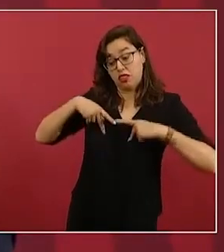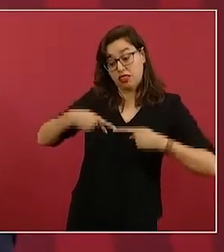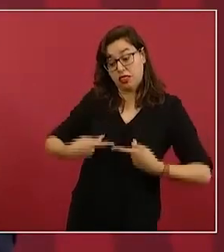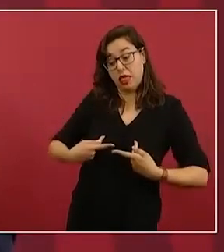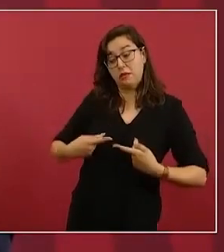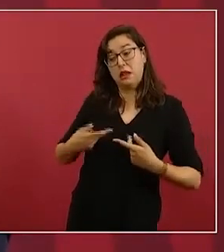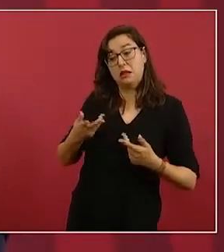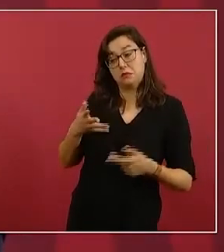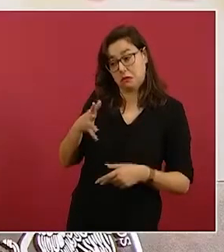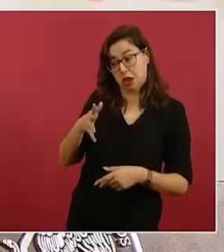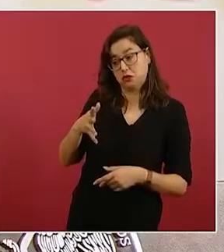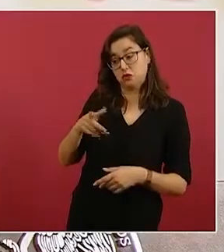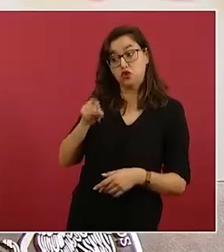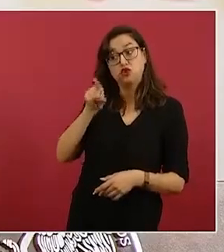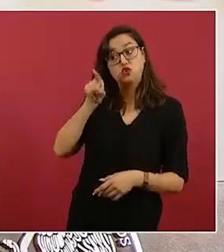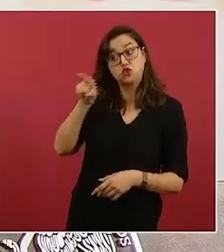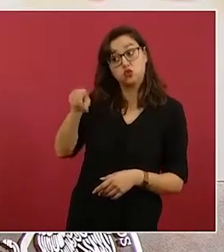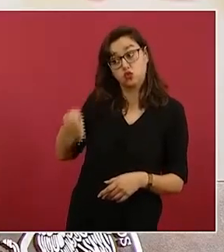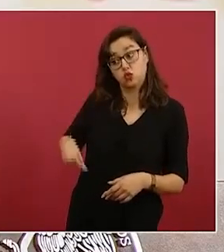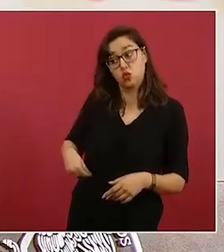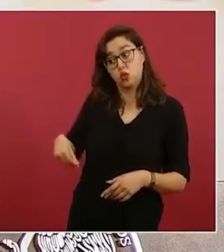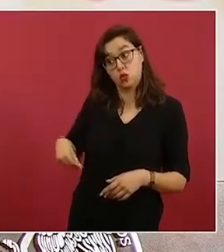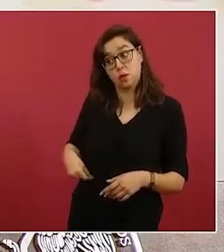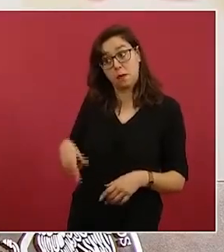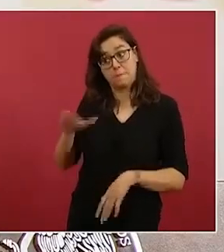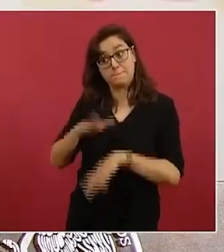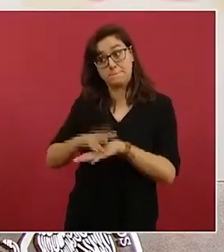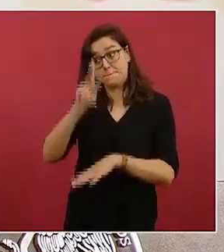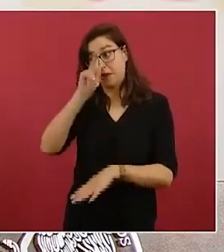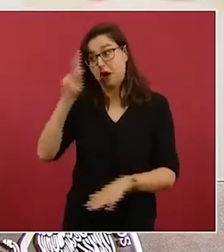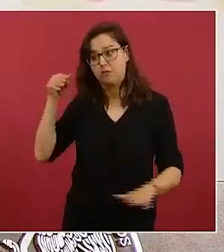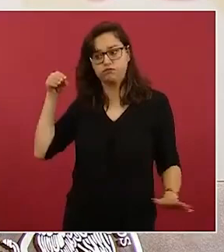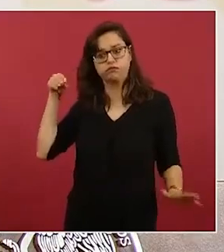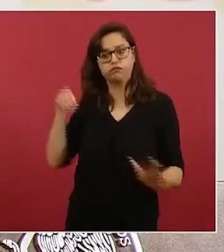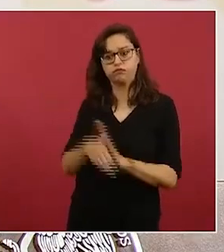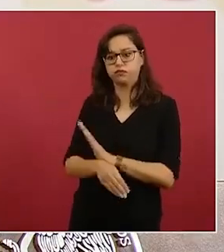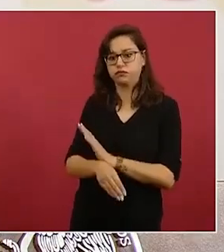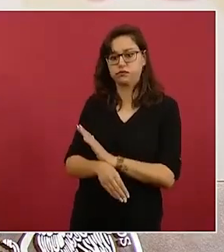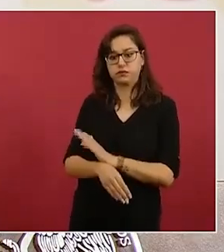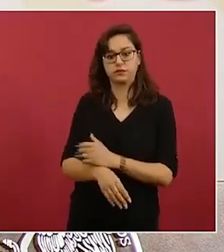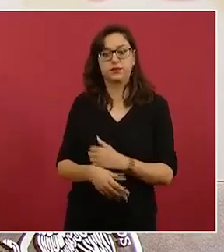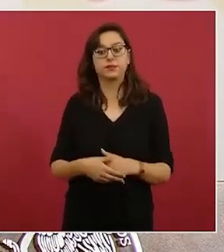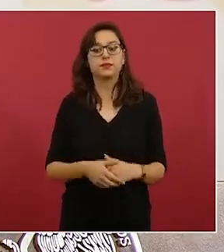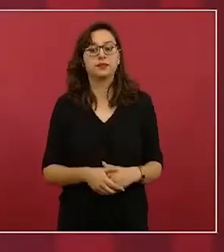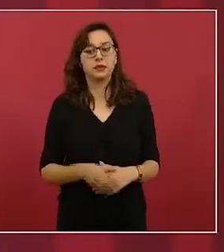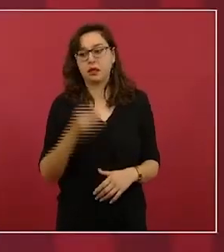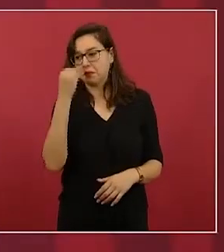Zedillo. El caso es que se viene la crisis